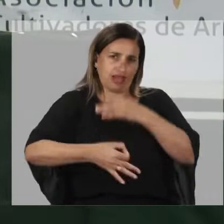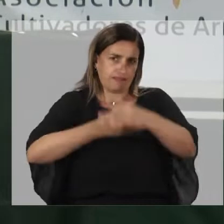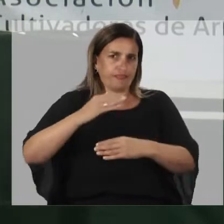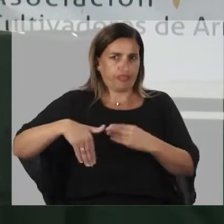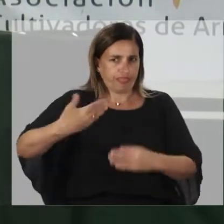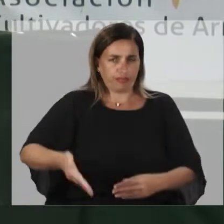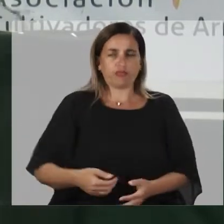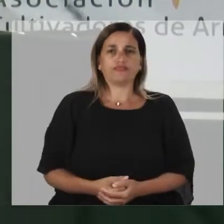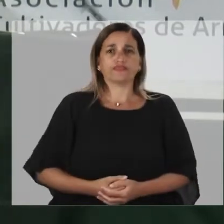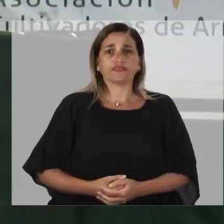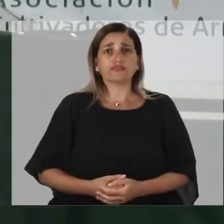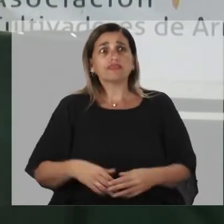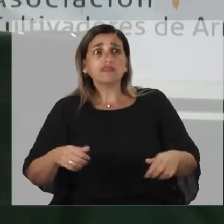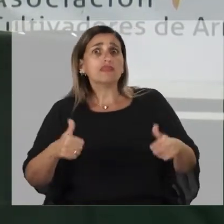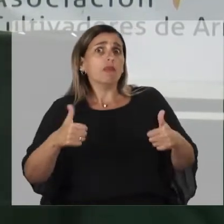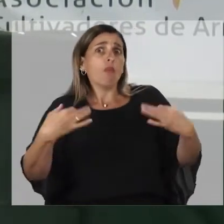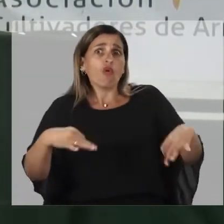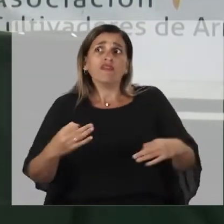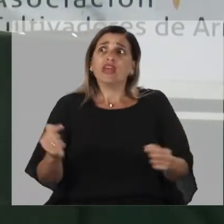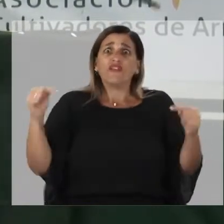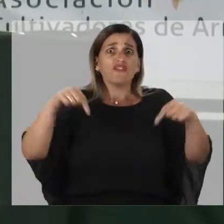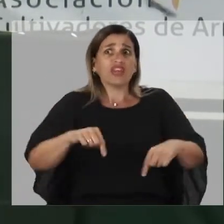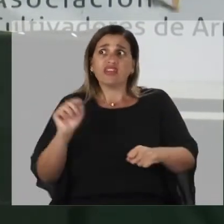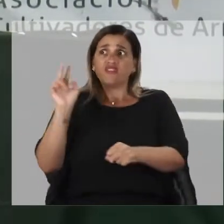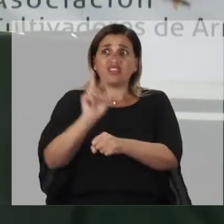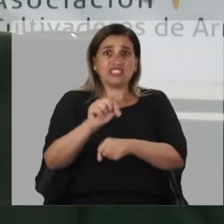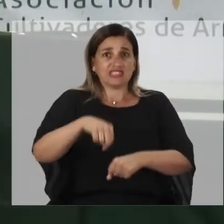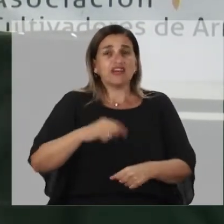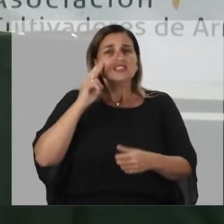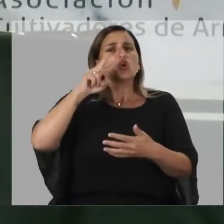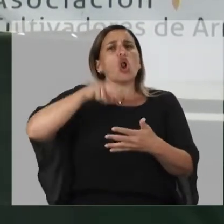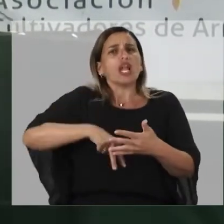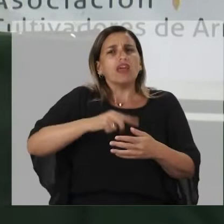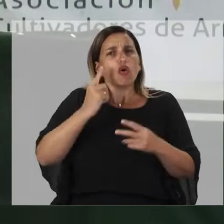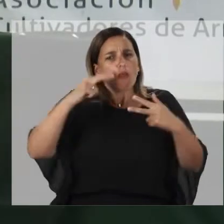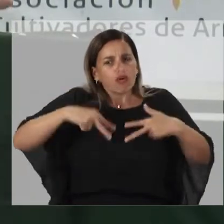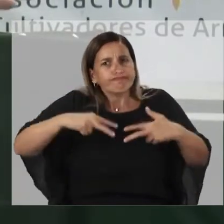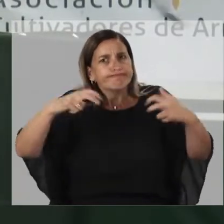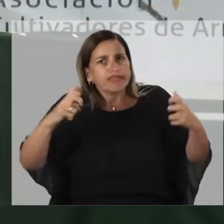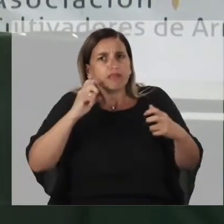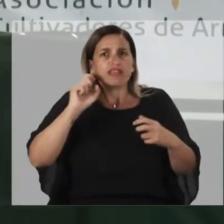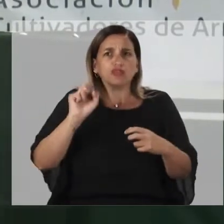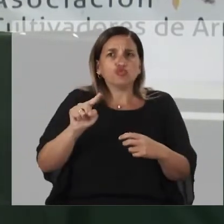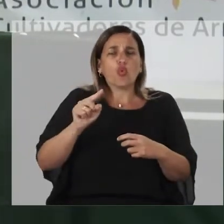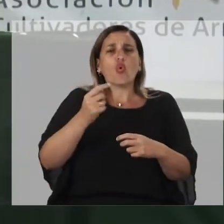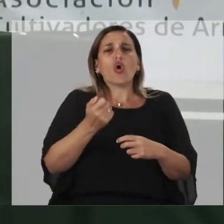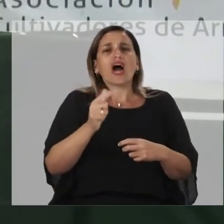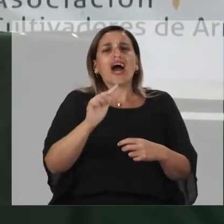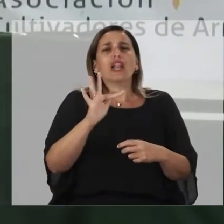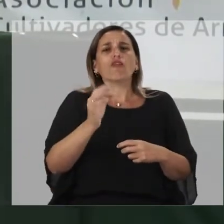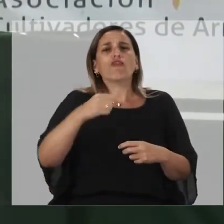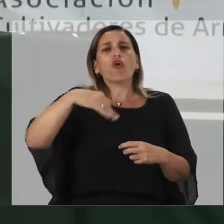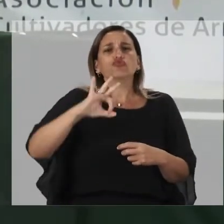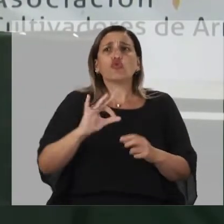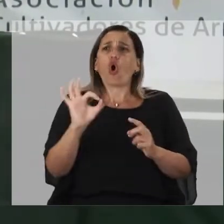puntuales. Lo bueno de venir al pago, porque si yo leo el estudio de Alfonso,